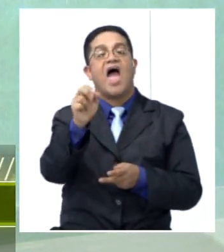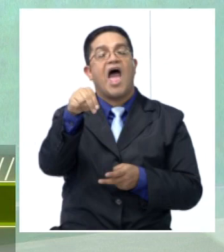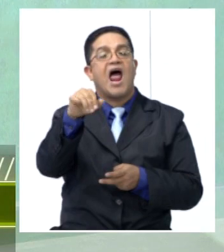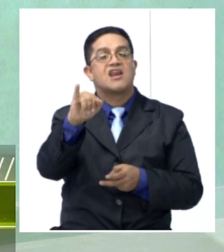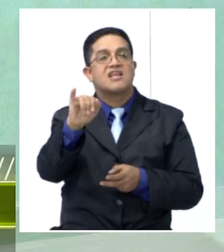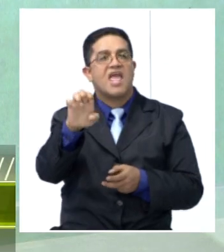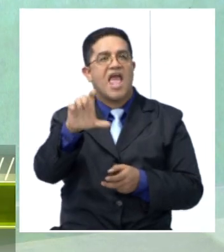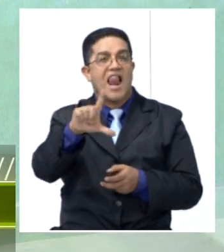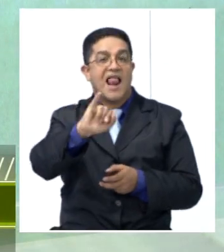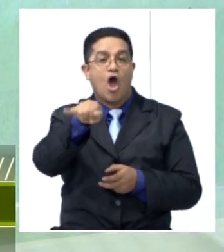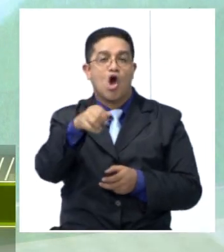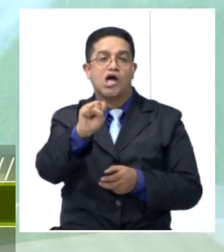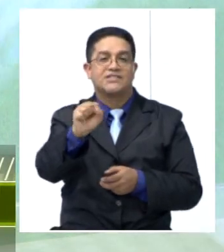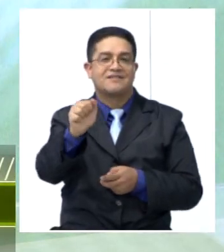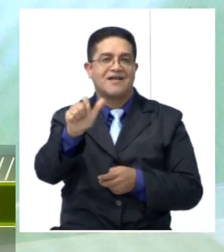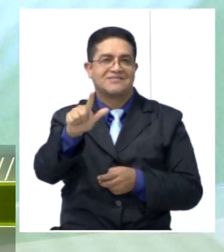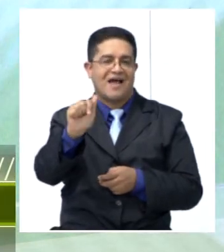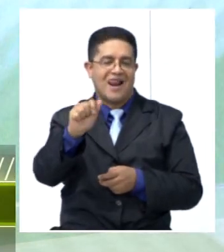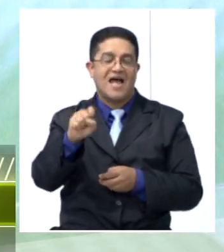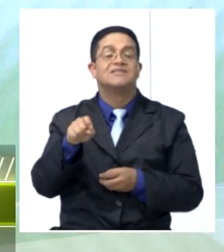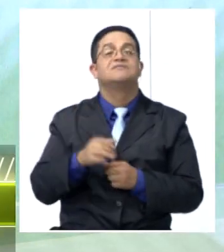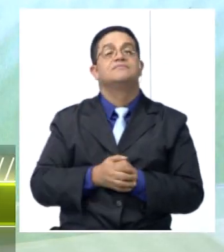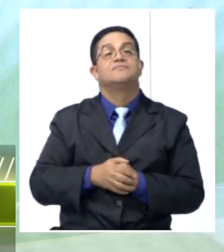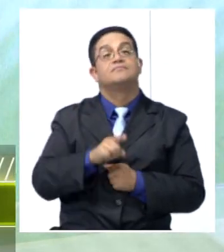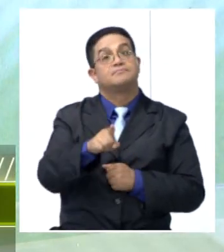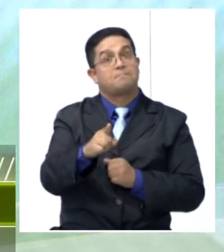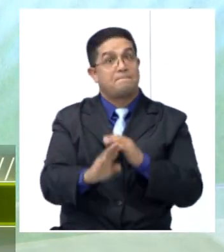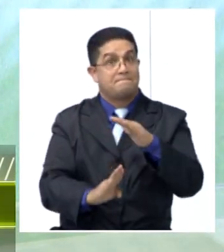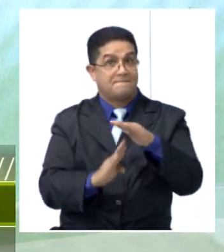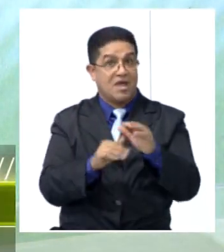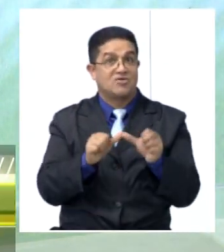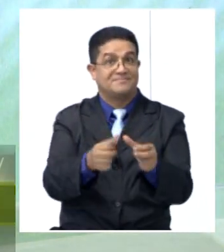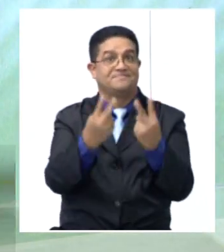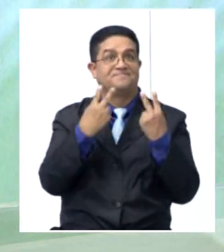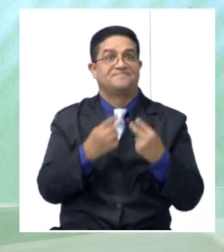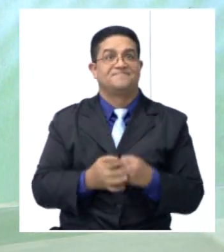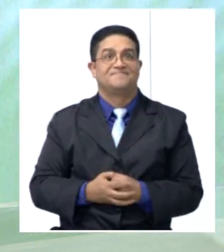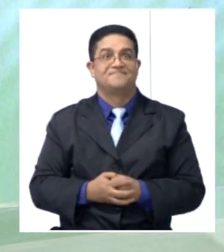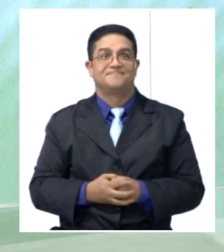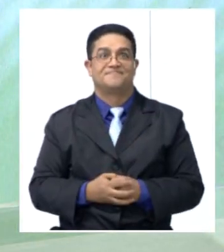@MadridPerosa. Así es la Correcto. cuenta de nuestro especialista. Así que a la pausa y volvemos.